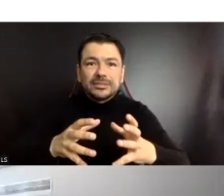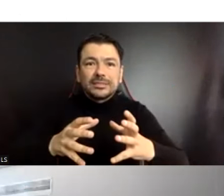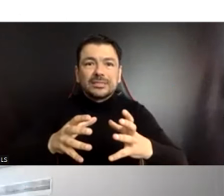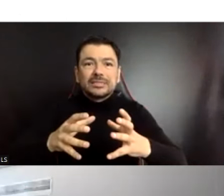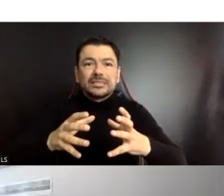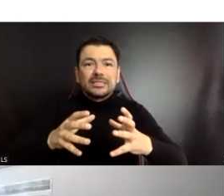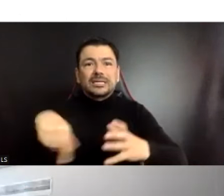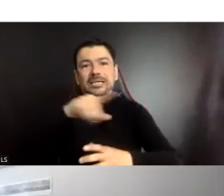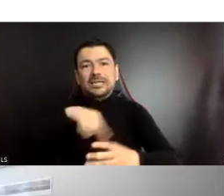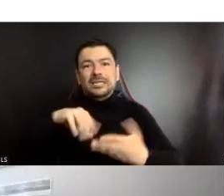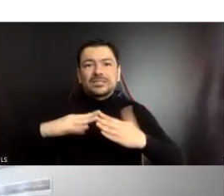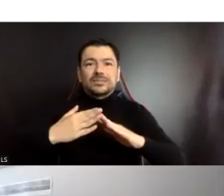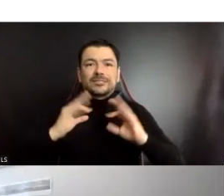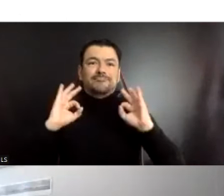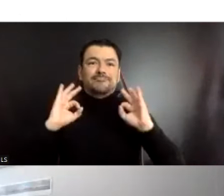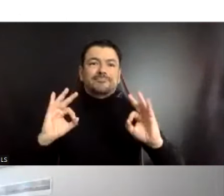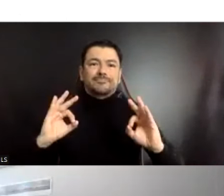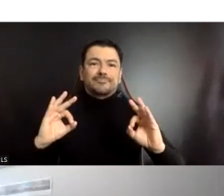nivel urbano.